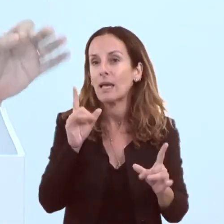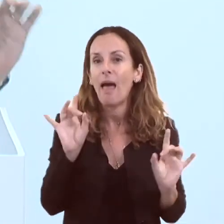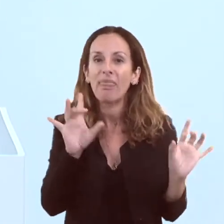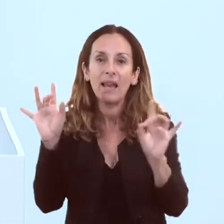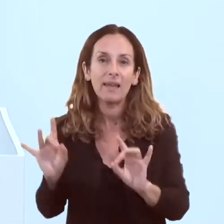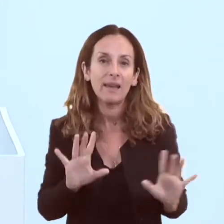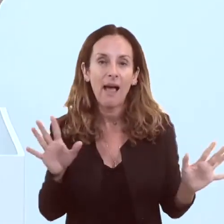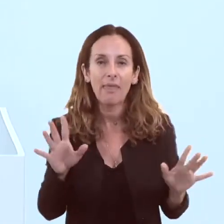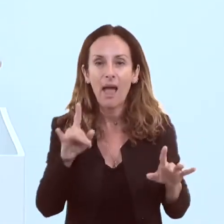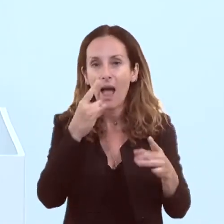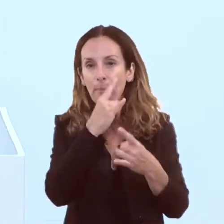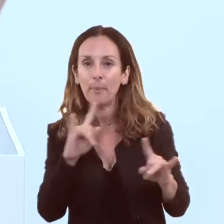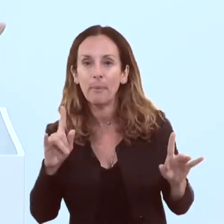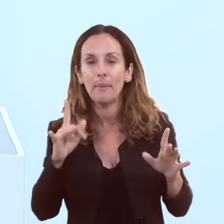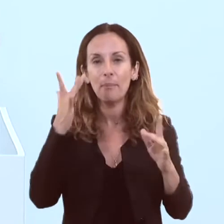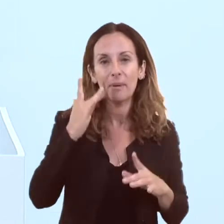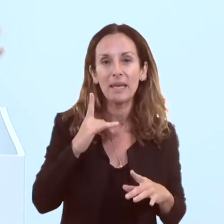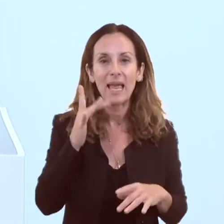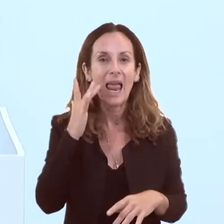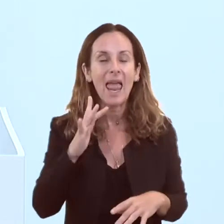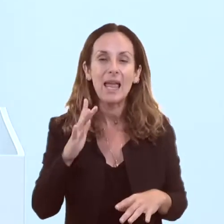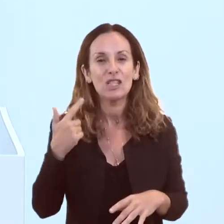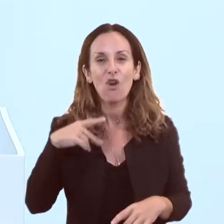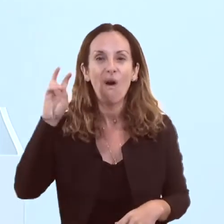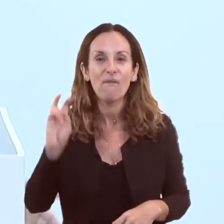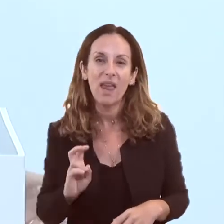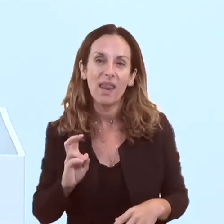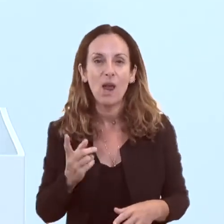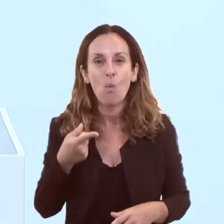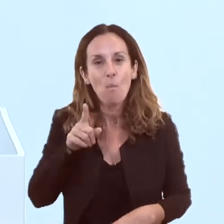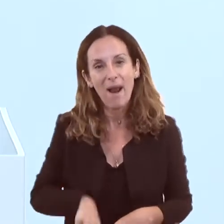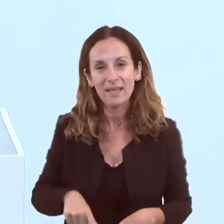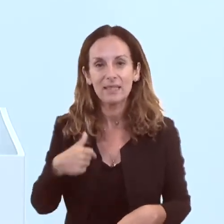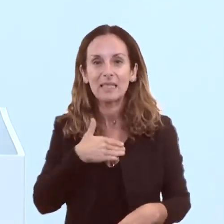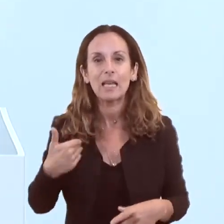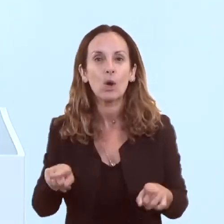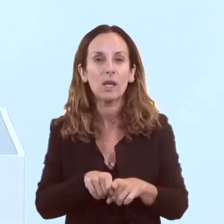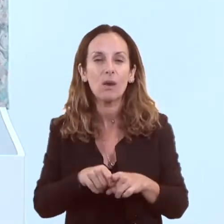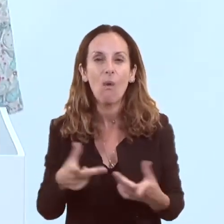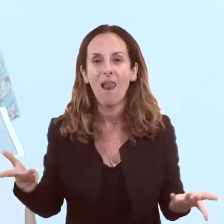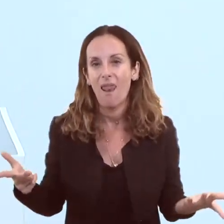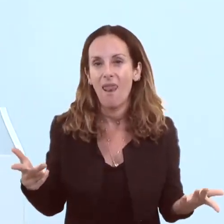delicadita pura y limpia y tal igual que para cuando lleguemos nosotros no